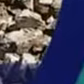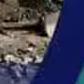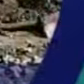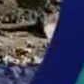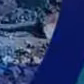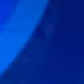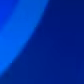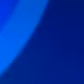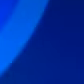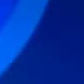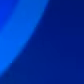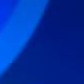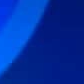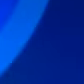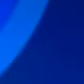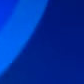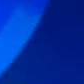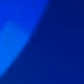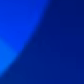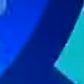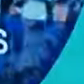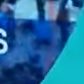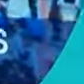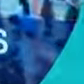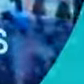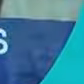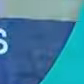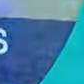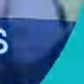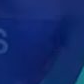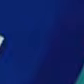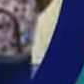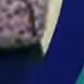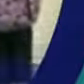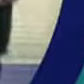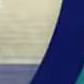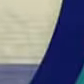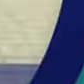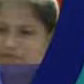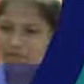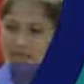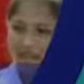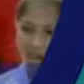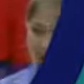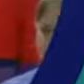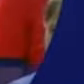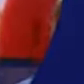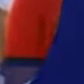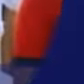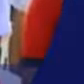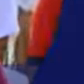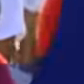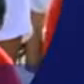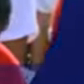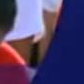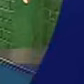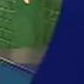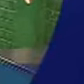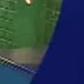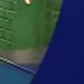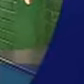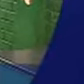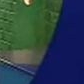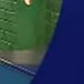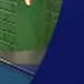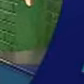Huarcos. Además, extendió la suspensión de clases en Lima Metropolitana. El Ministerio de Educación anunció que los alumnos recién deberán regresar